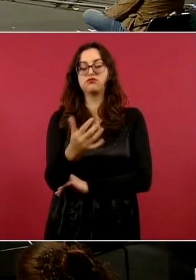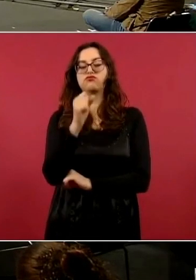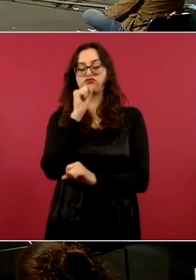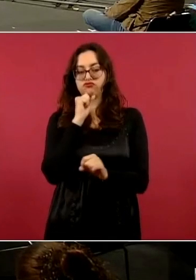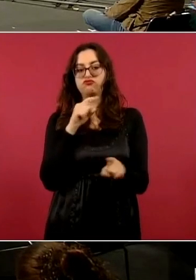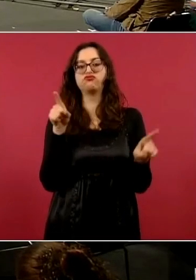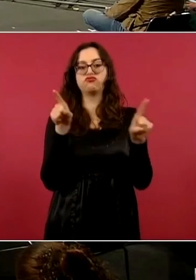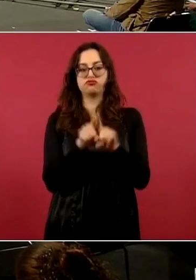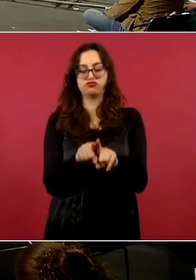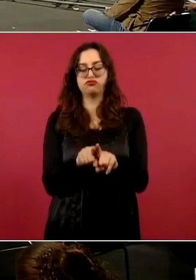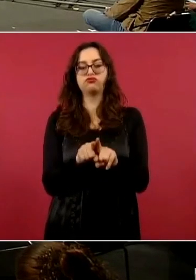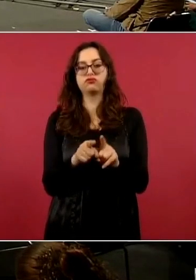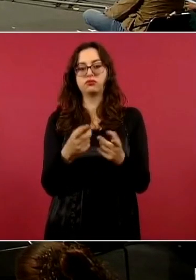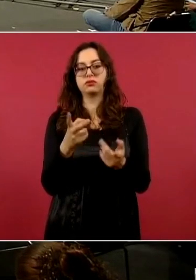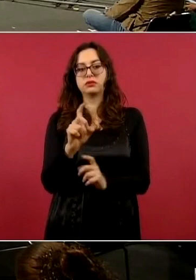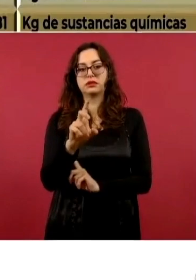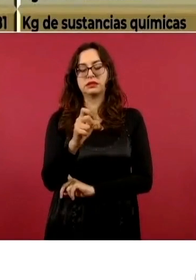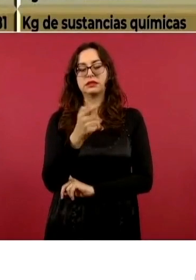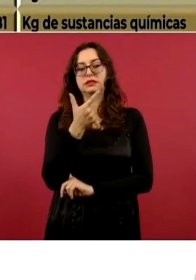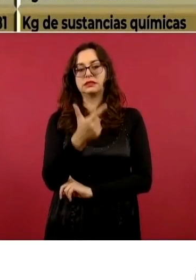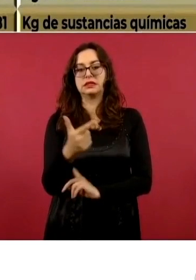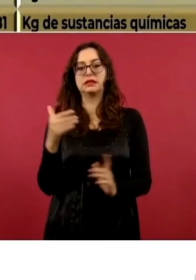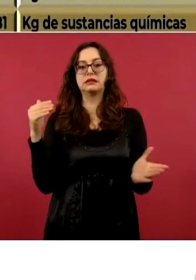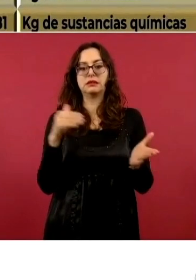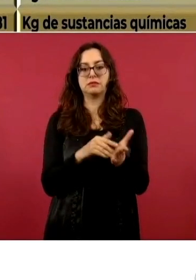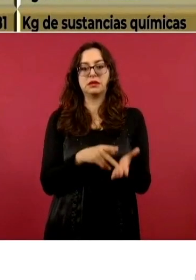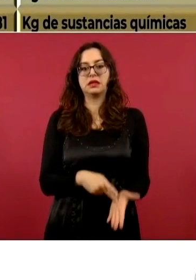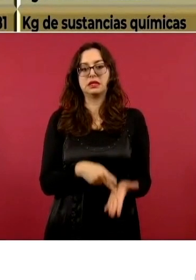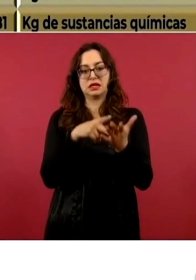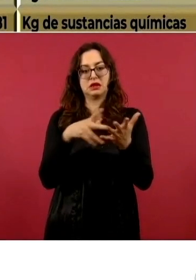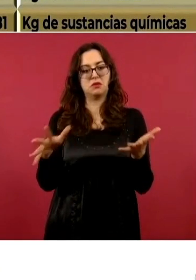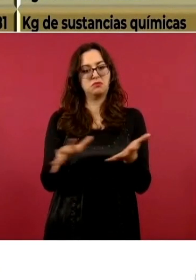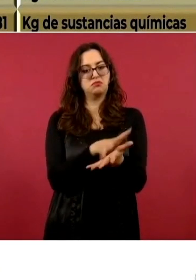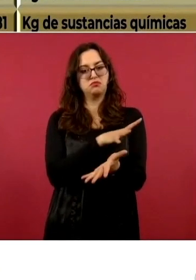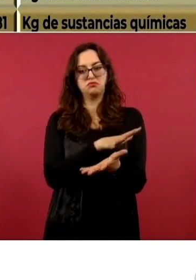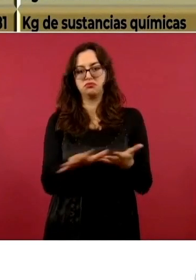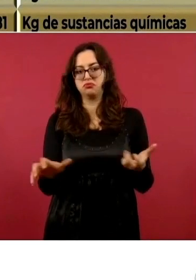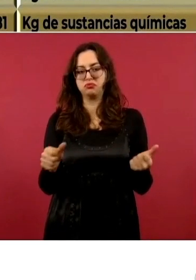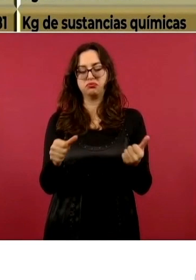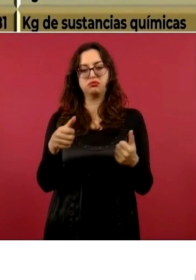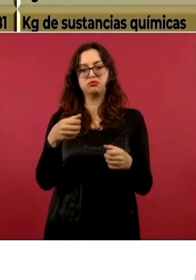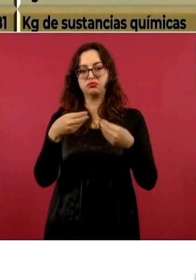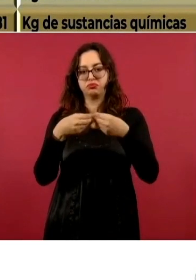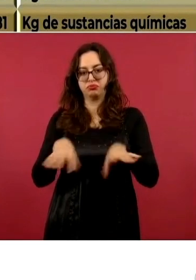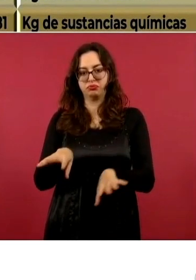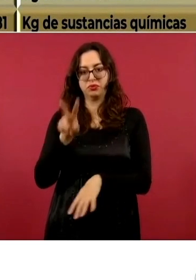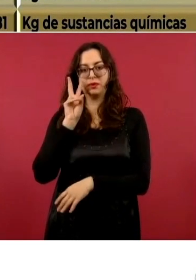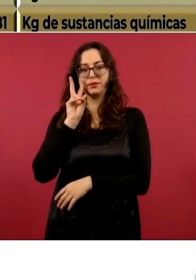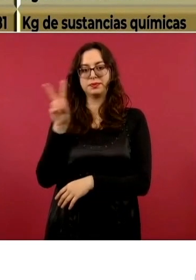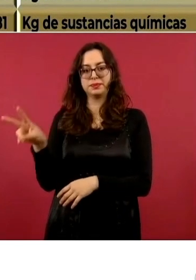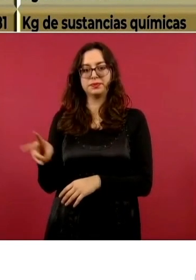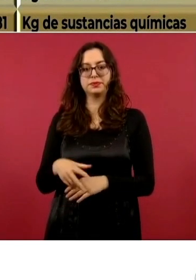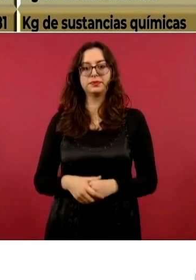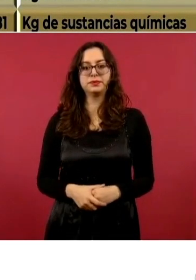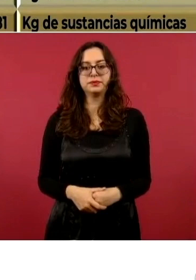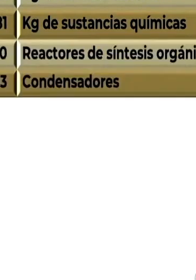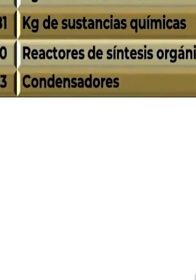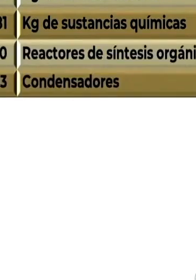aseguraron y destruyeron 37.300 kilogramos de sustancias químicas para producir metanfetaminas